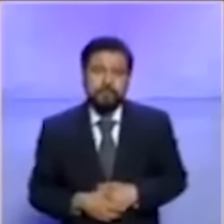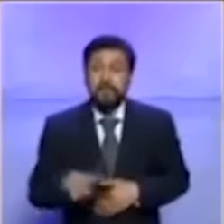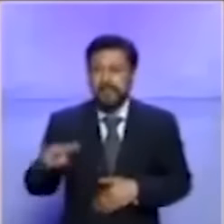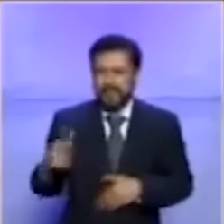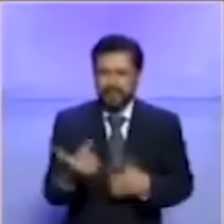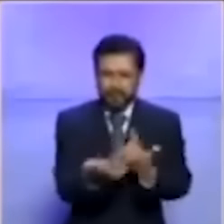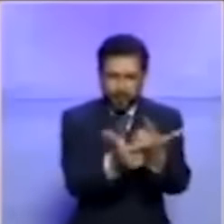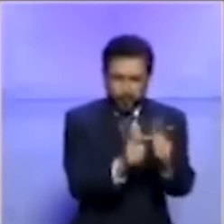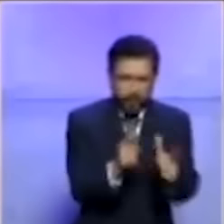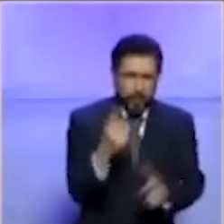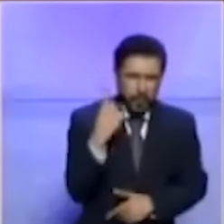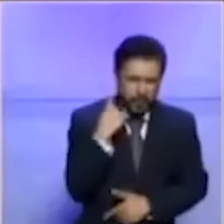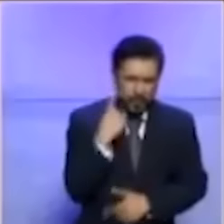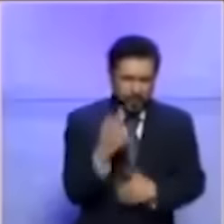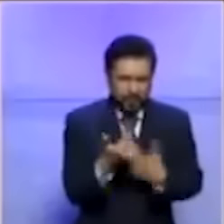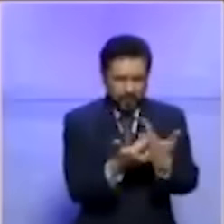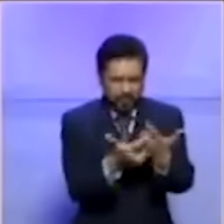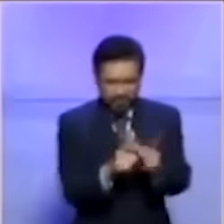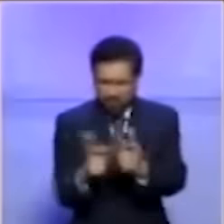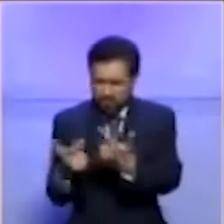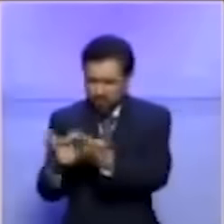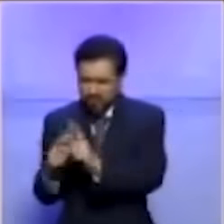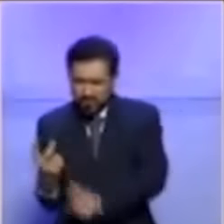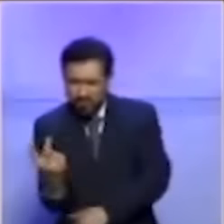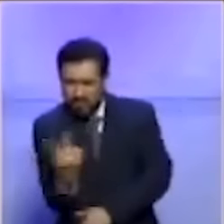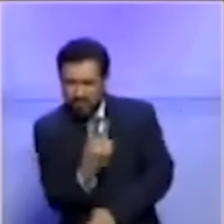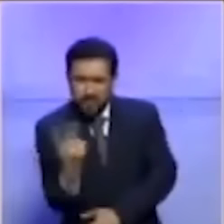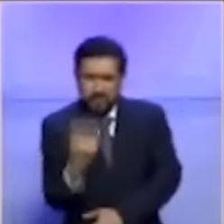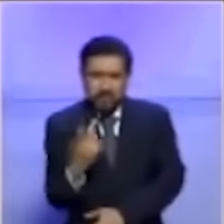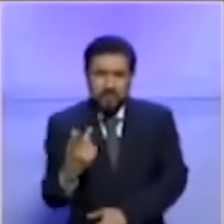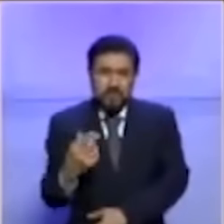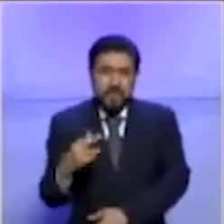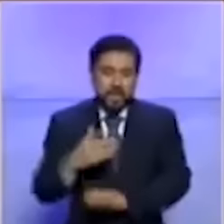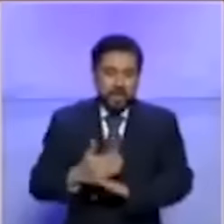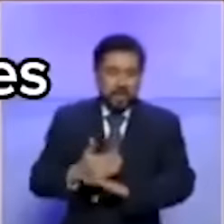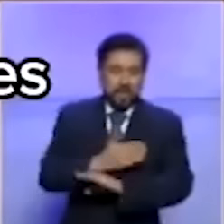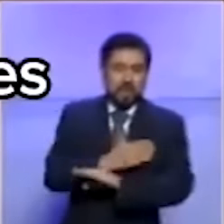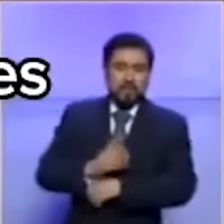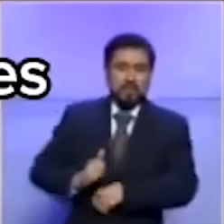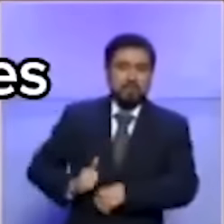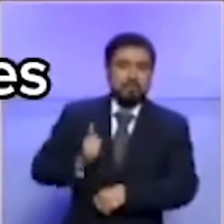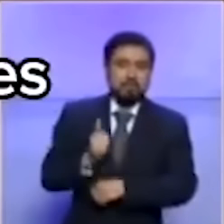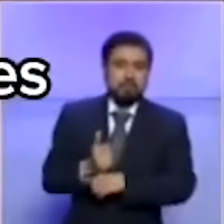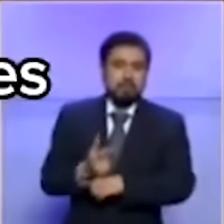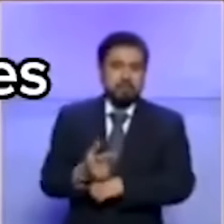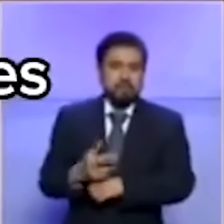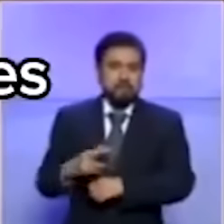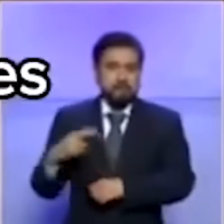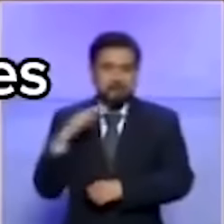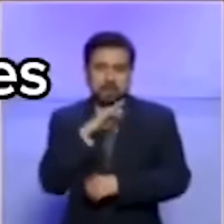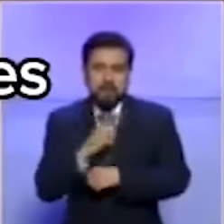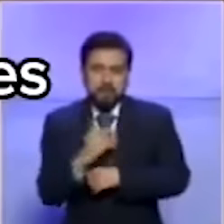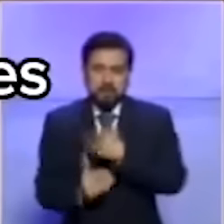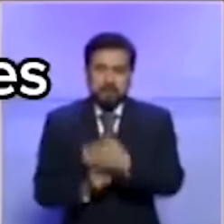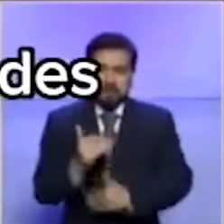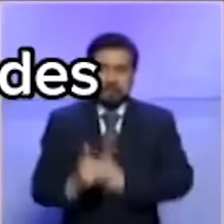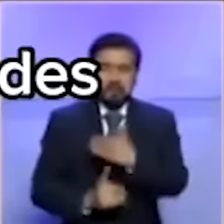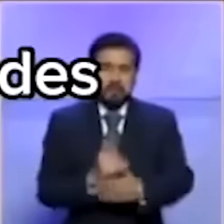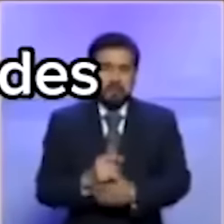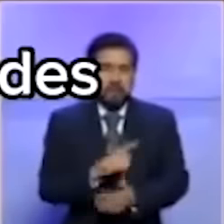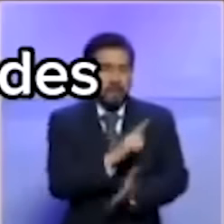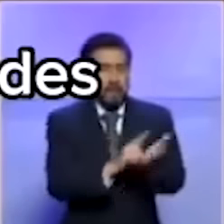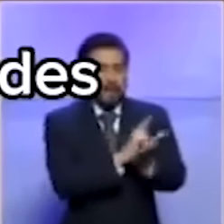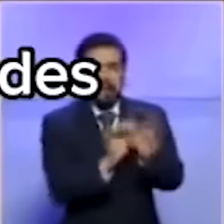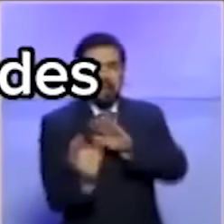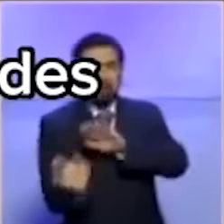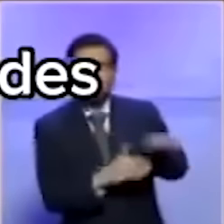fueron el aviso de qué serían los graves problemas de esta elección acuerdos políticos por encima de las leyes